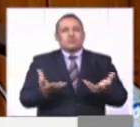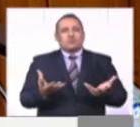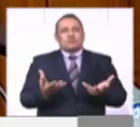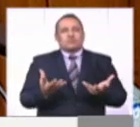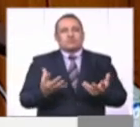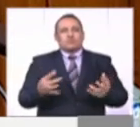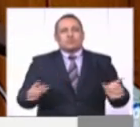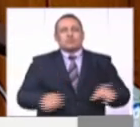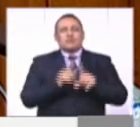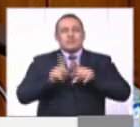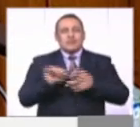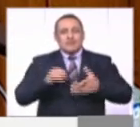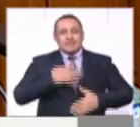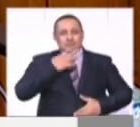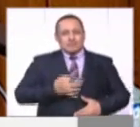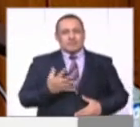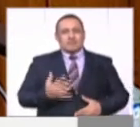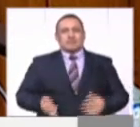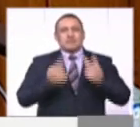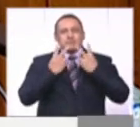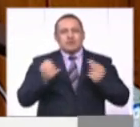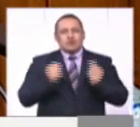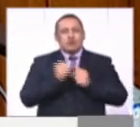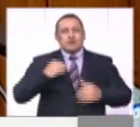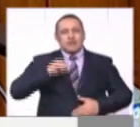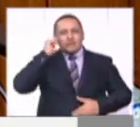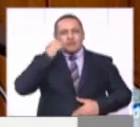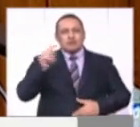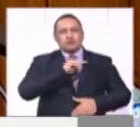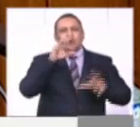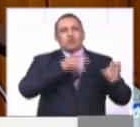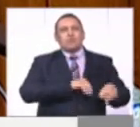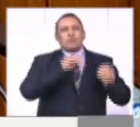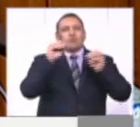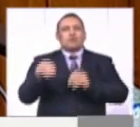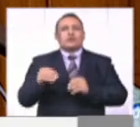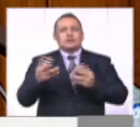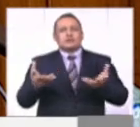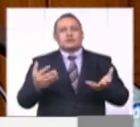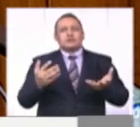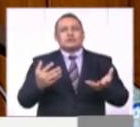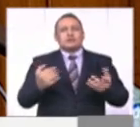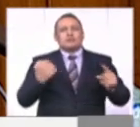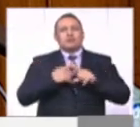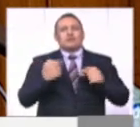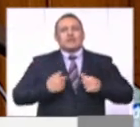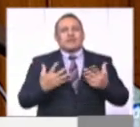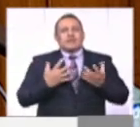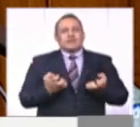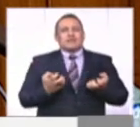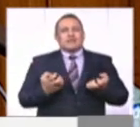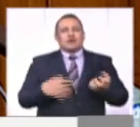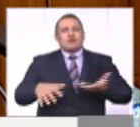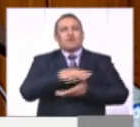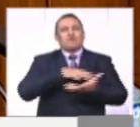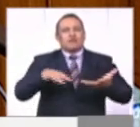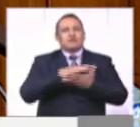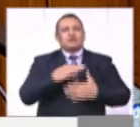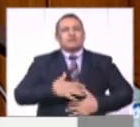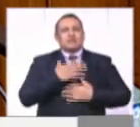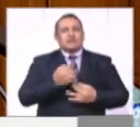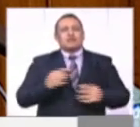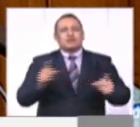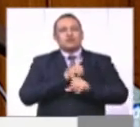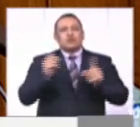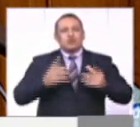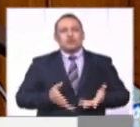entonces verdaderamente el ingeniero no lo llevan por por que quiera conflicto de intereses